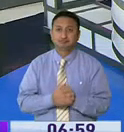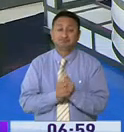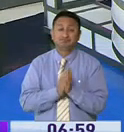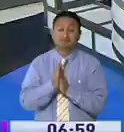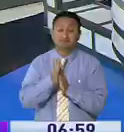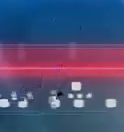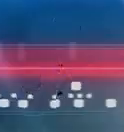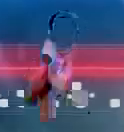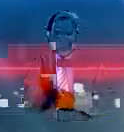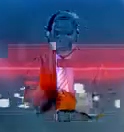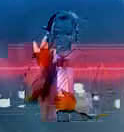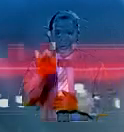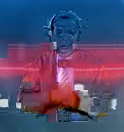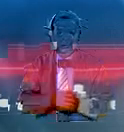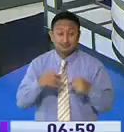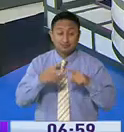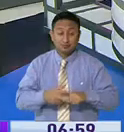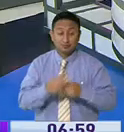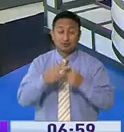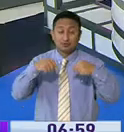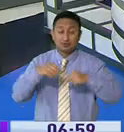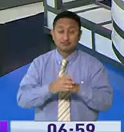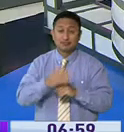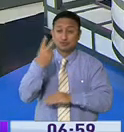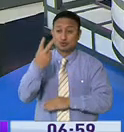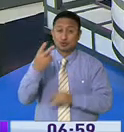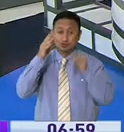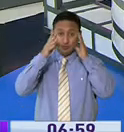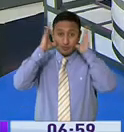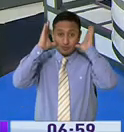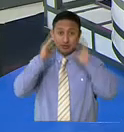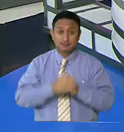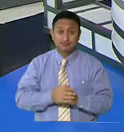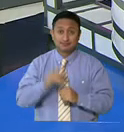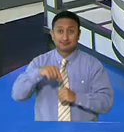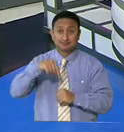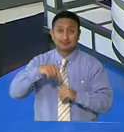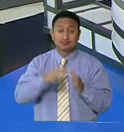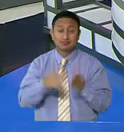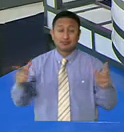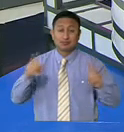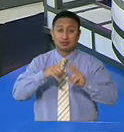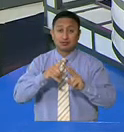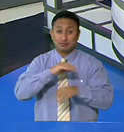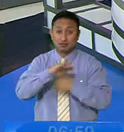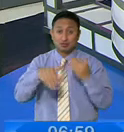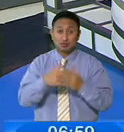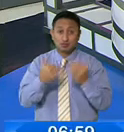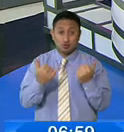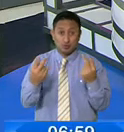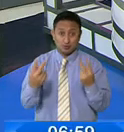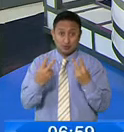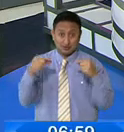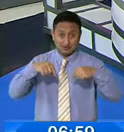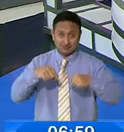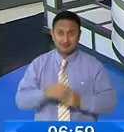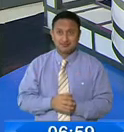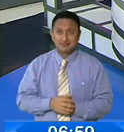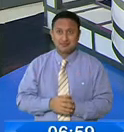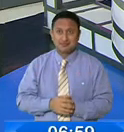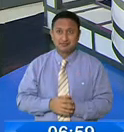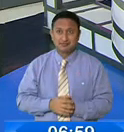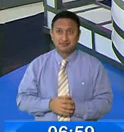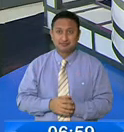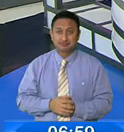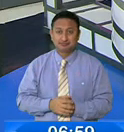buenos días. Estamos acá el 2 de diciembre, edición de la mañana del Comercio TV, para todos los que acaban de encender nuestra señal tradicional o